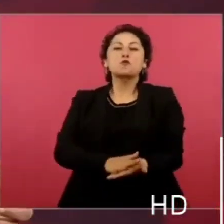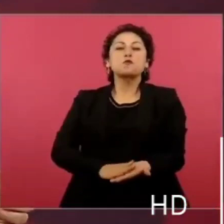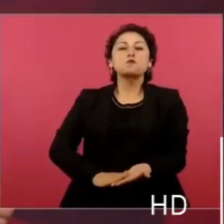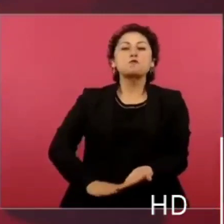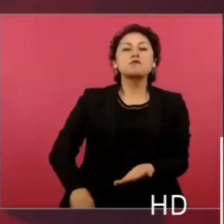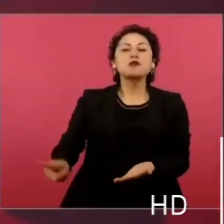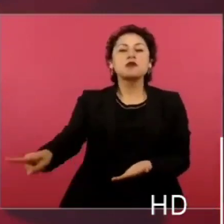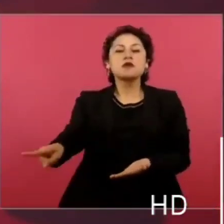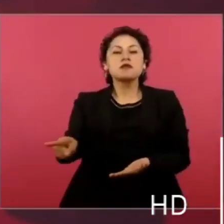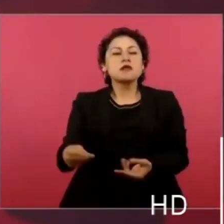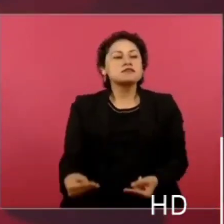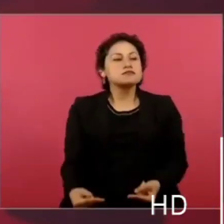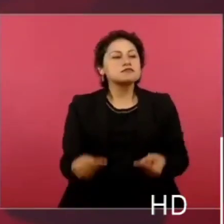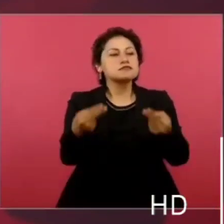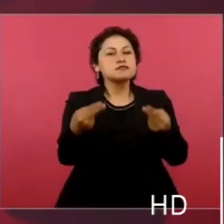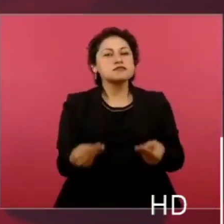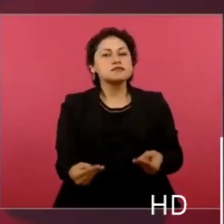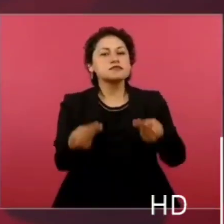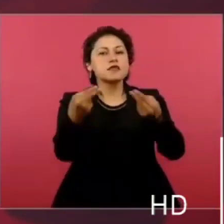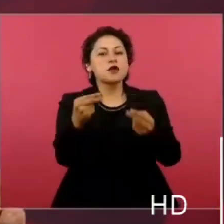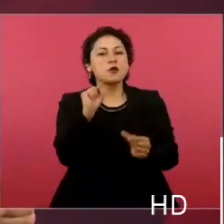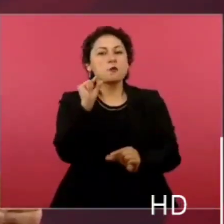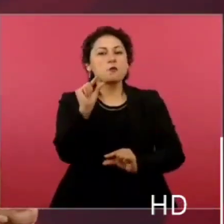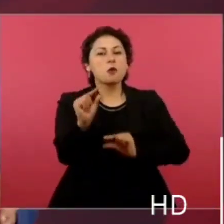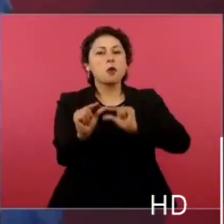emprendedores que llegan